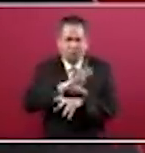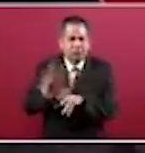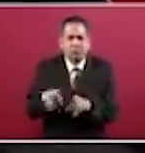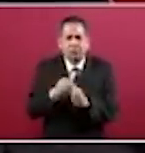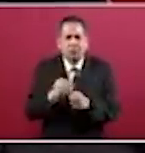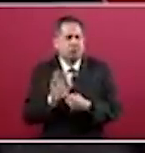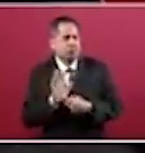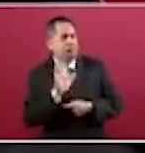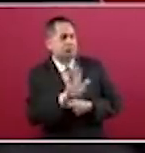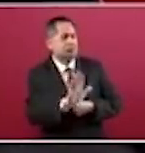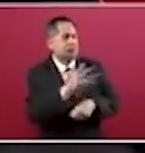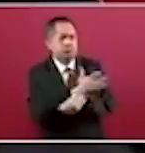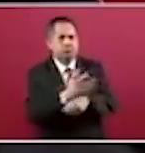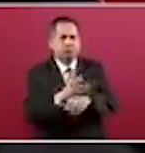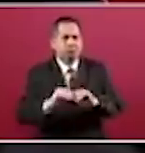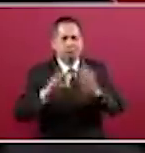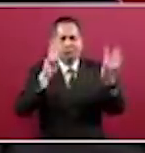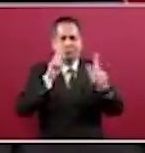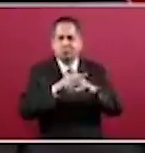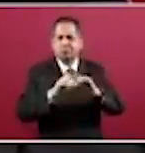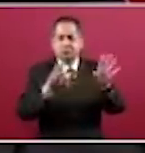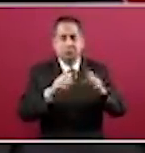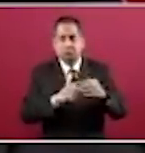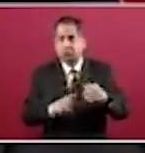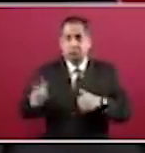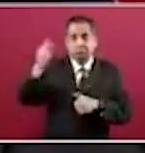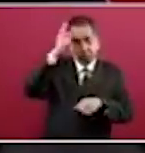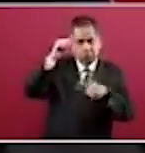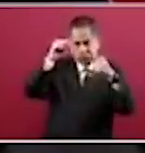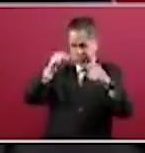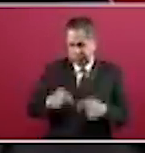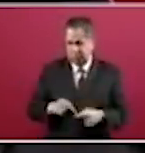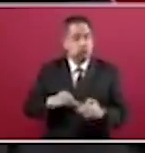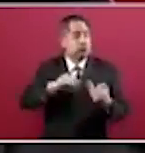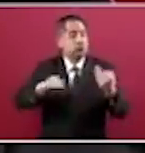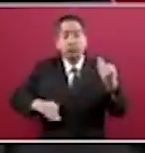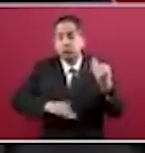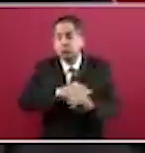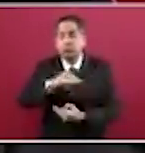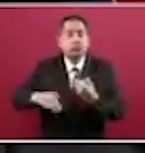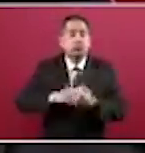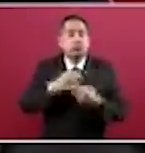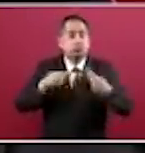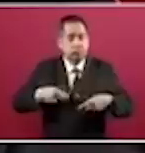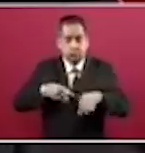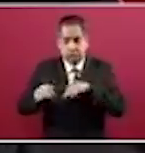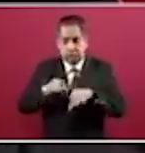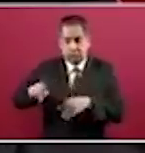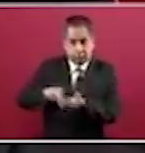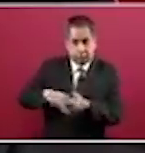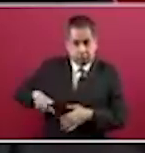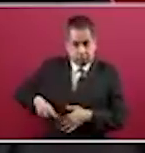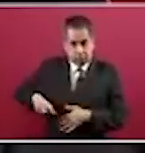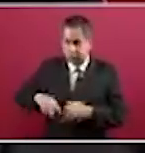transparentar lo que tienen los servidores públicos del más alto nivel, sino toda la nómina del gobierno va a